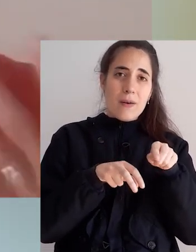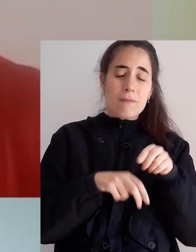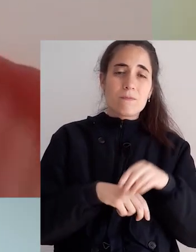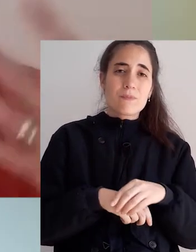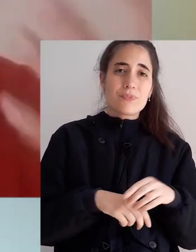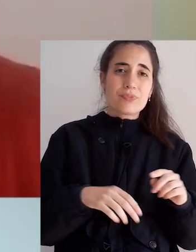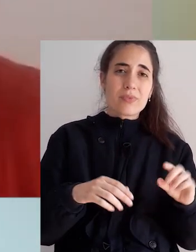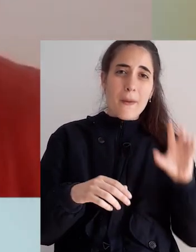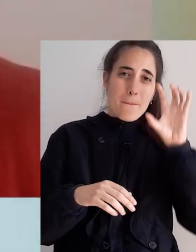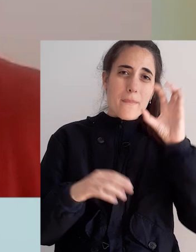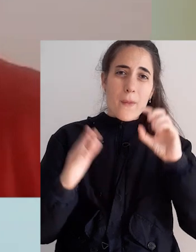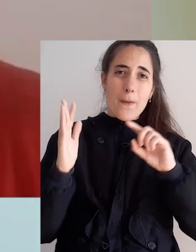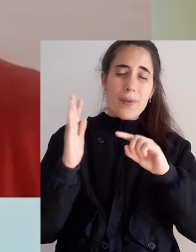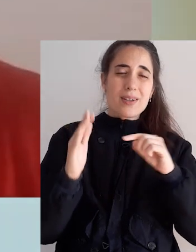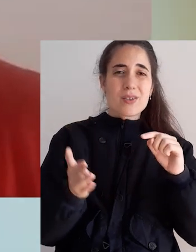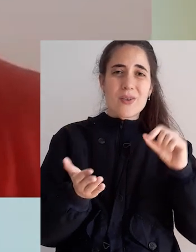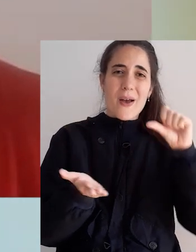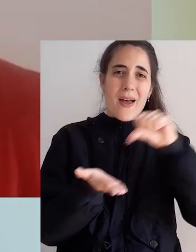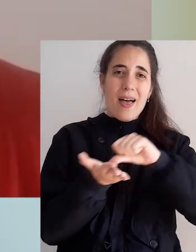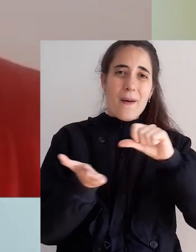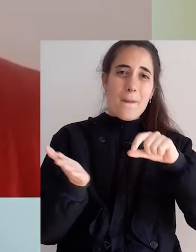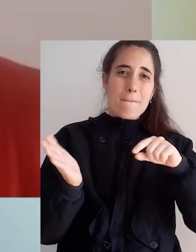está en riesgo la vida.